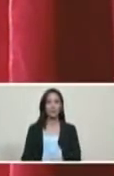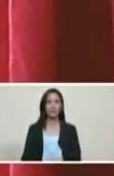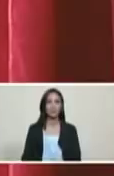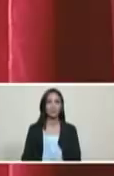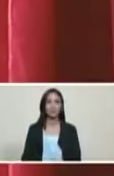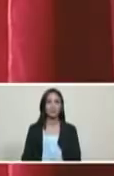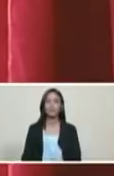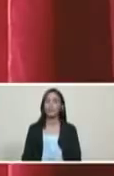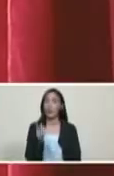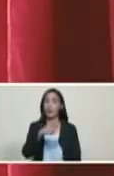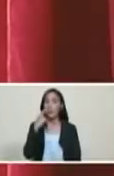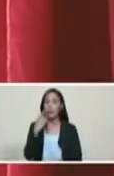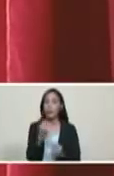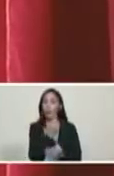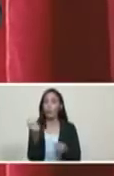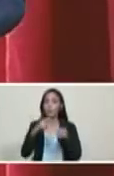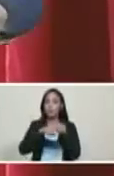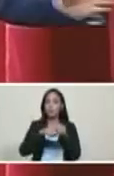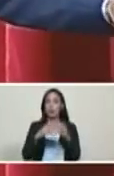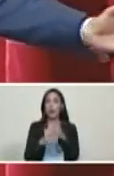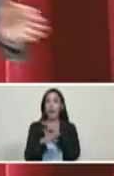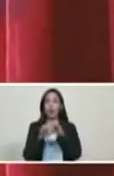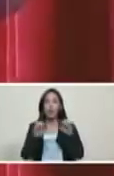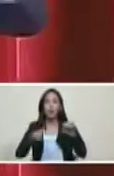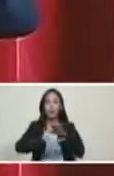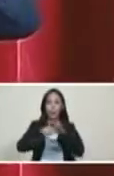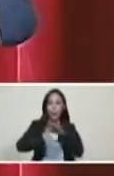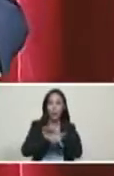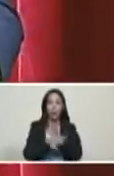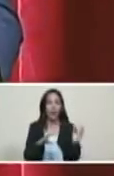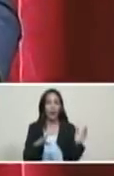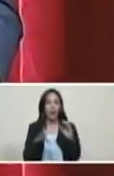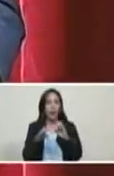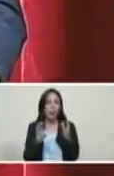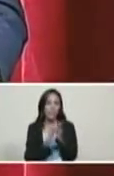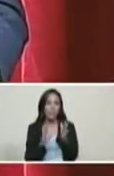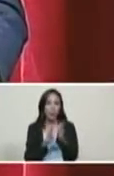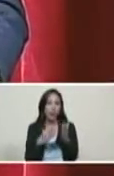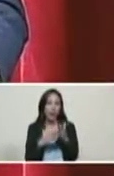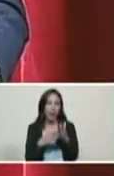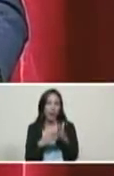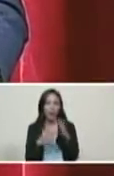El acceso a la educación básica de todos los niños y niñas del país.